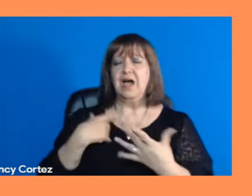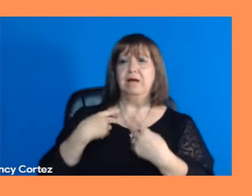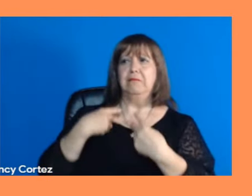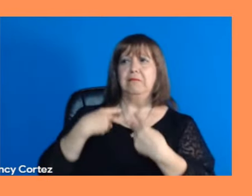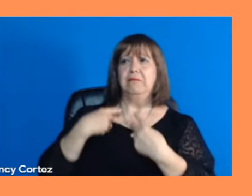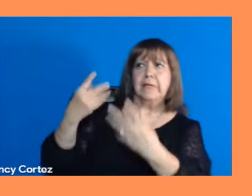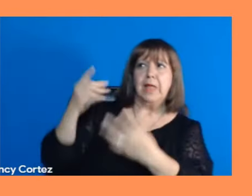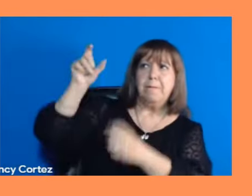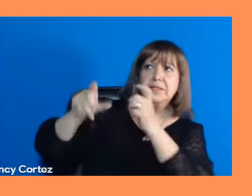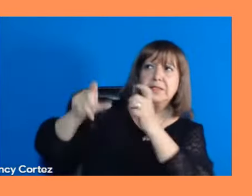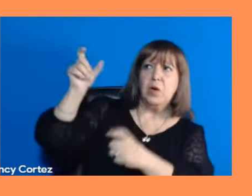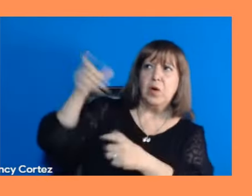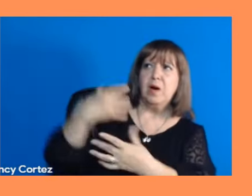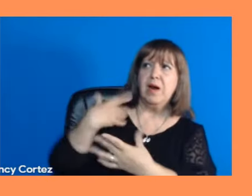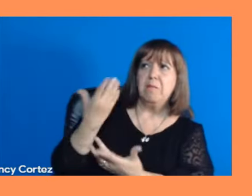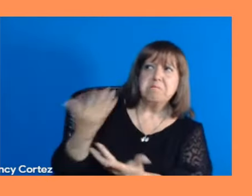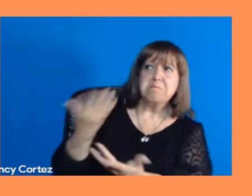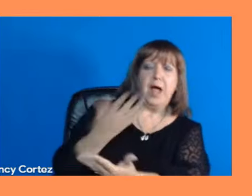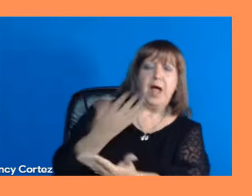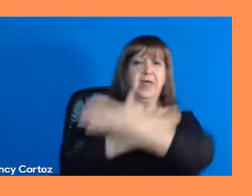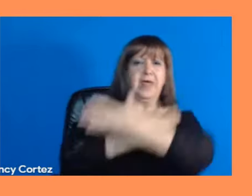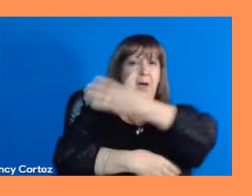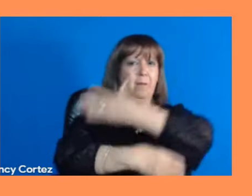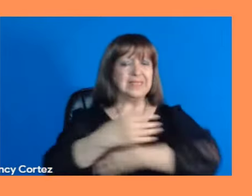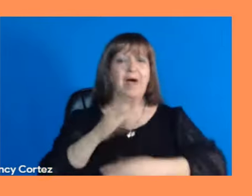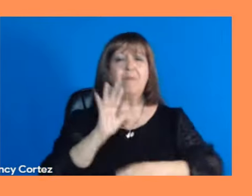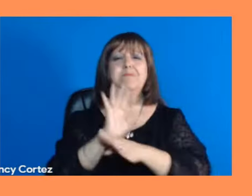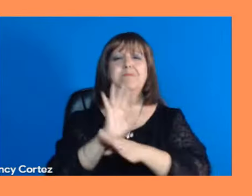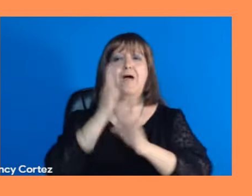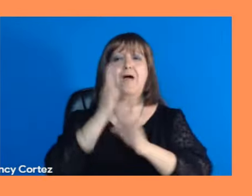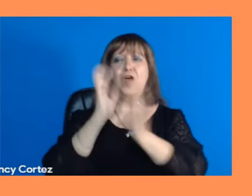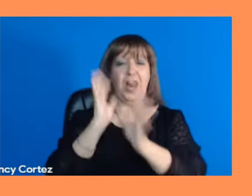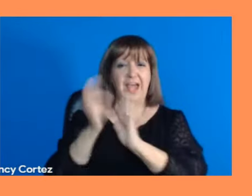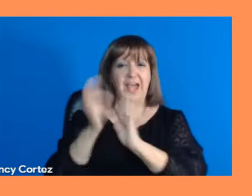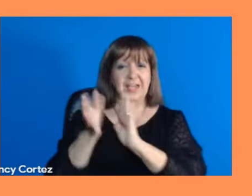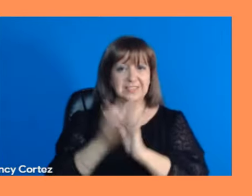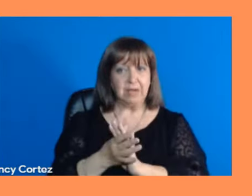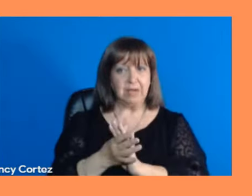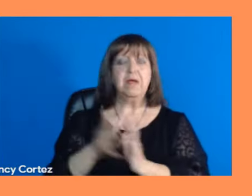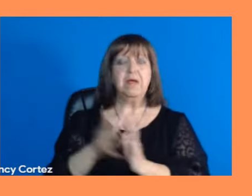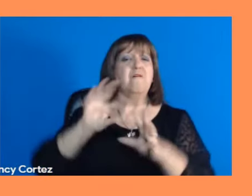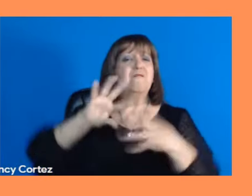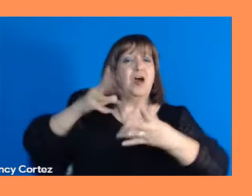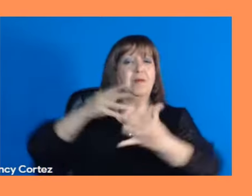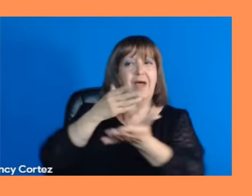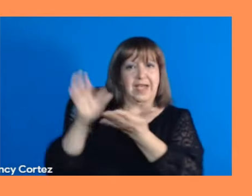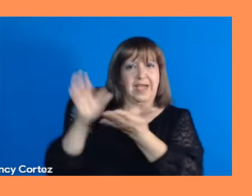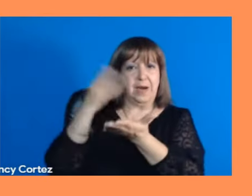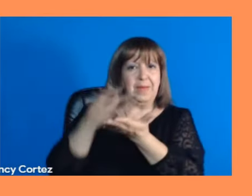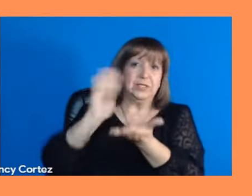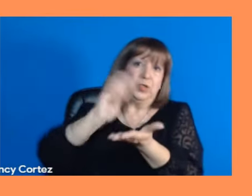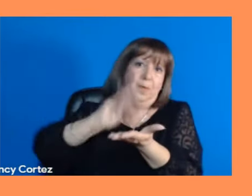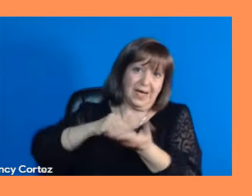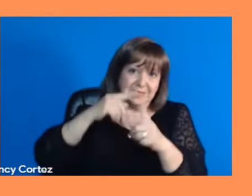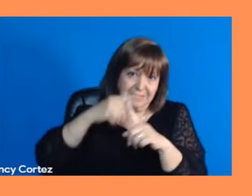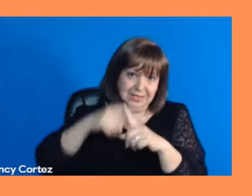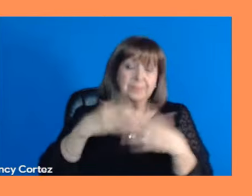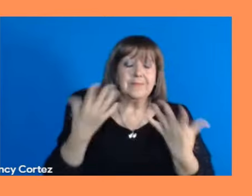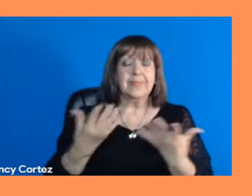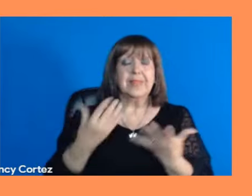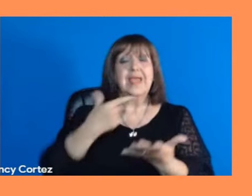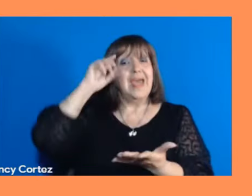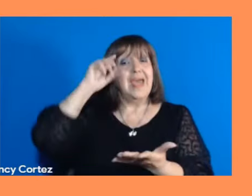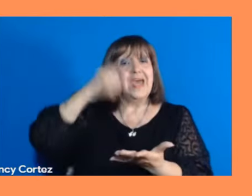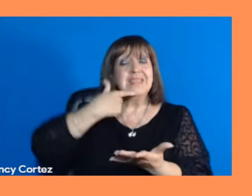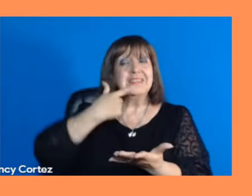violencia se ve agravada por otro tipo de discriminación. La ESI nos permite una mejor comprensión de las realidades